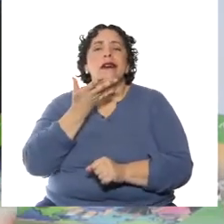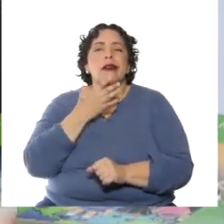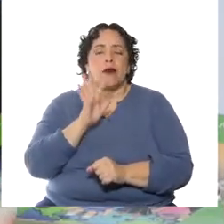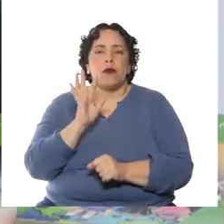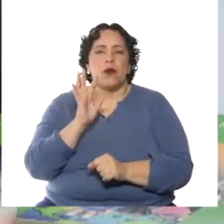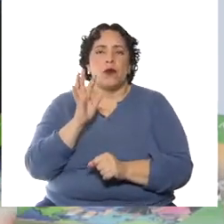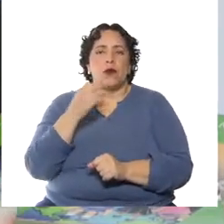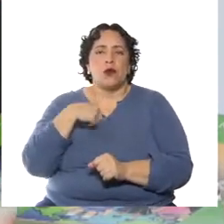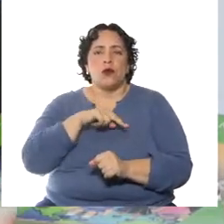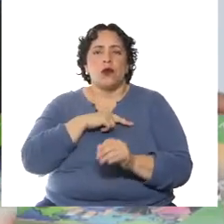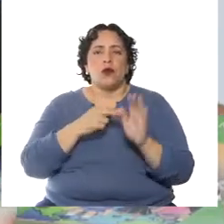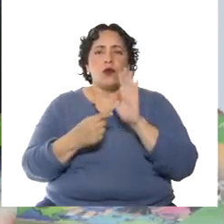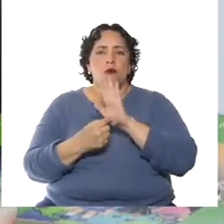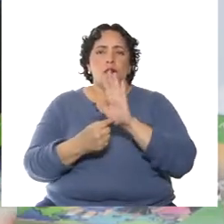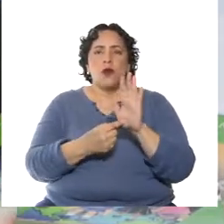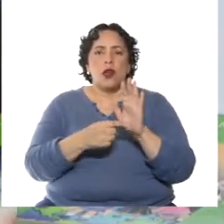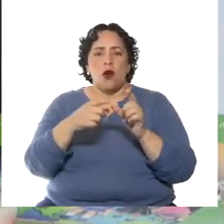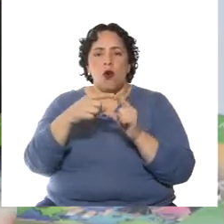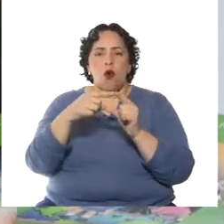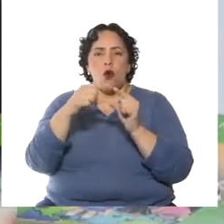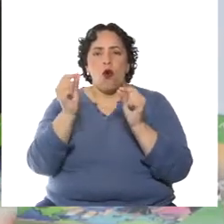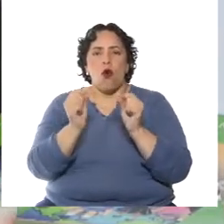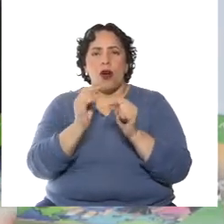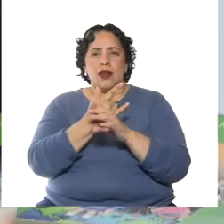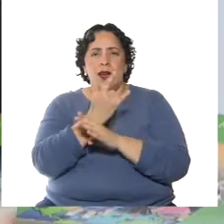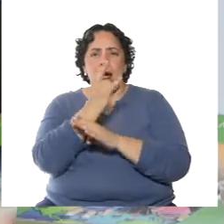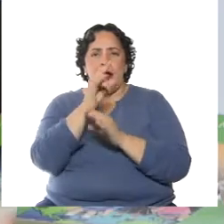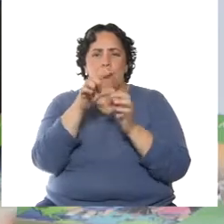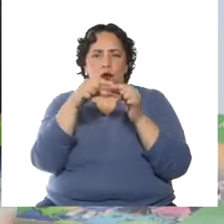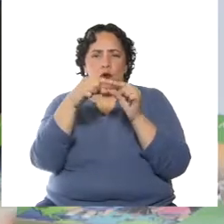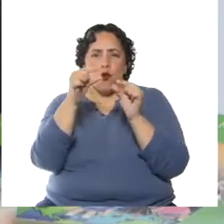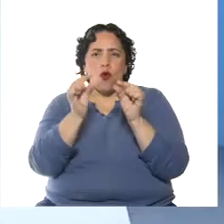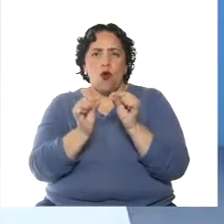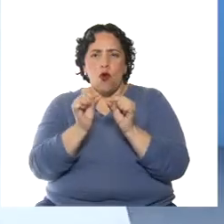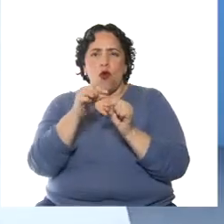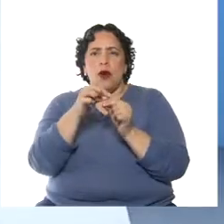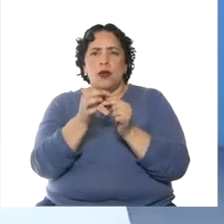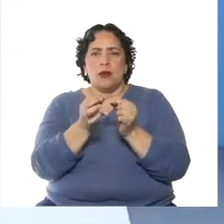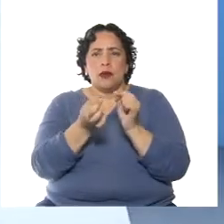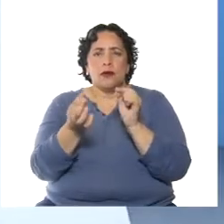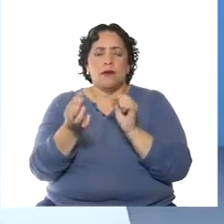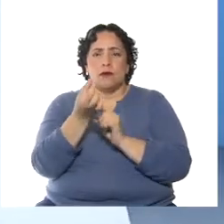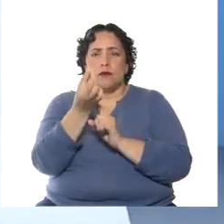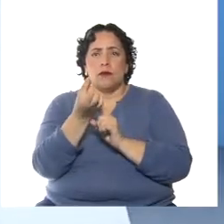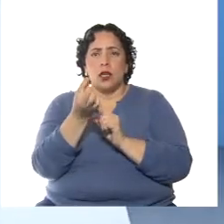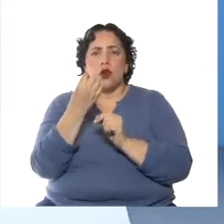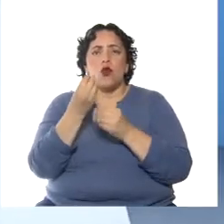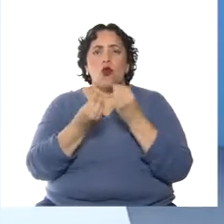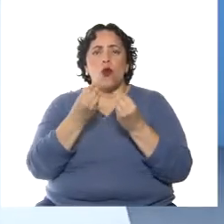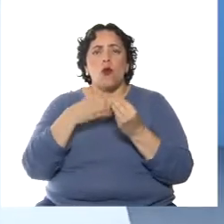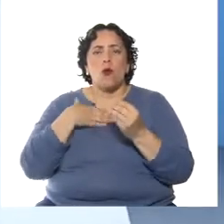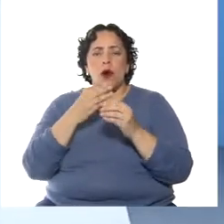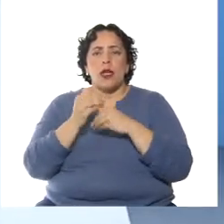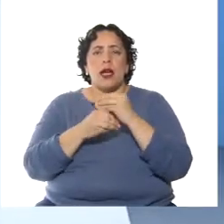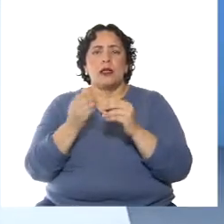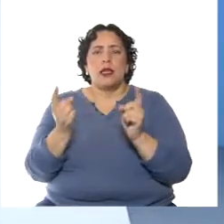acá nosotros tenemos unas hojitas, Heiler. Vamos a mostrarles acá a nuestros niños con estas hojas cómo podemos hacer un cambio físico para que tengan